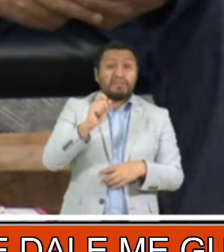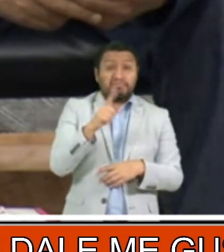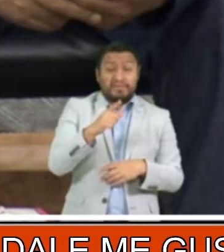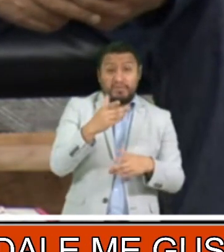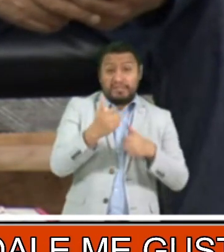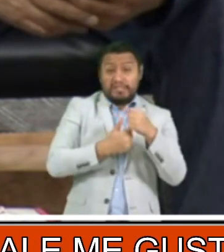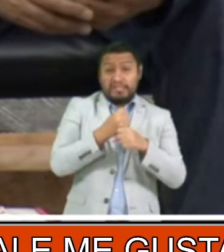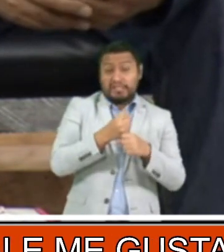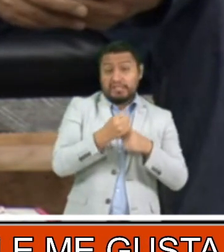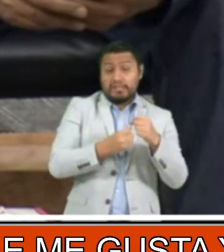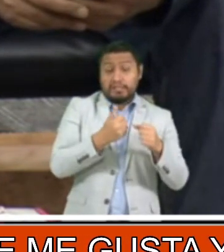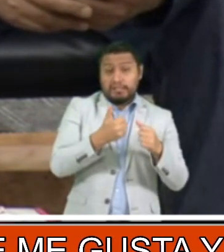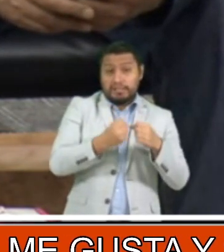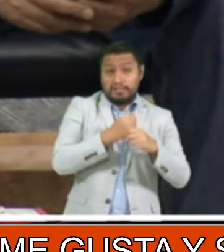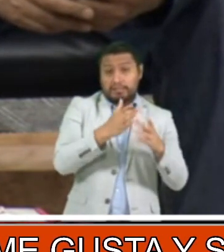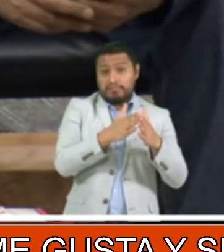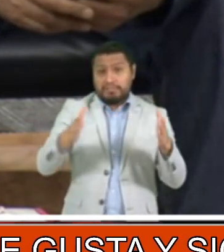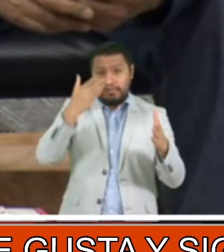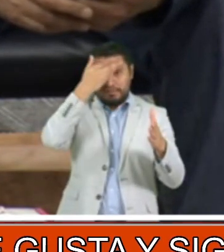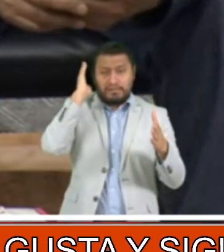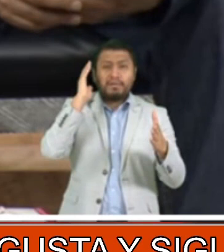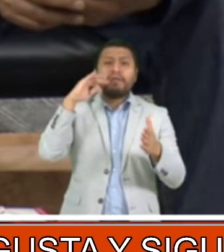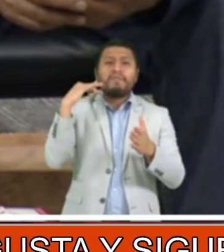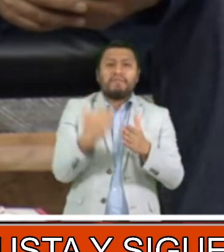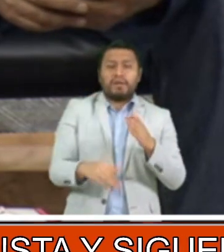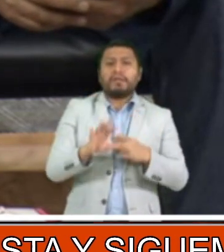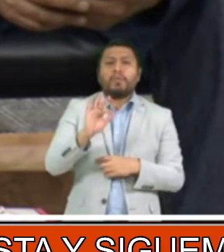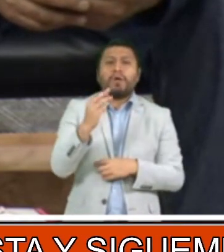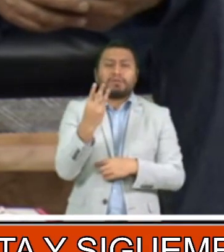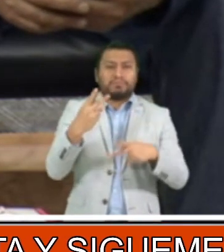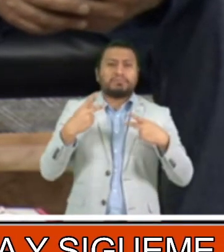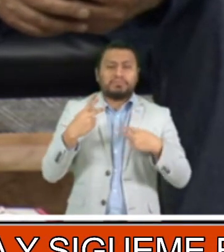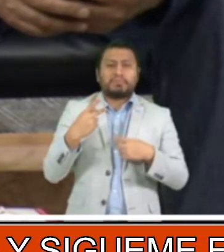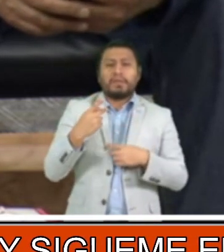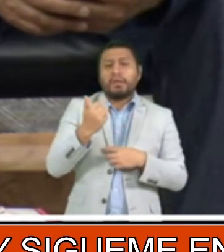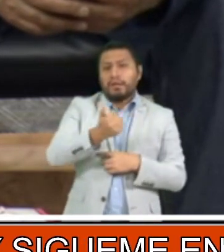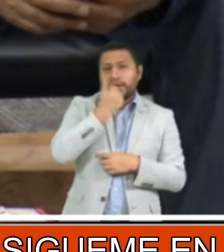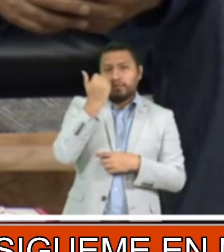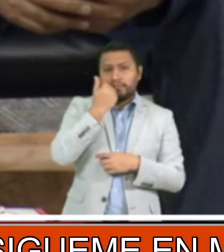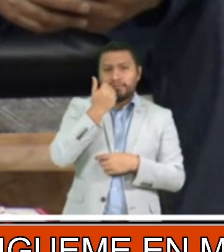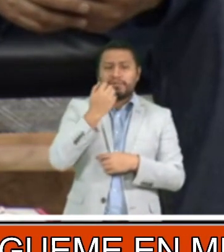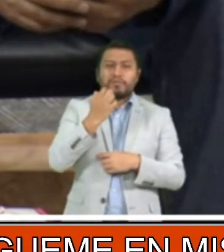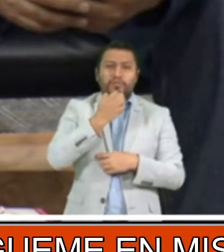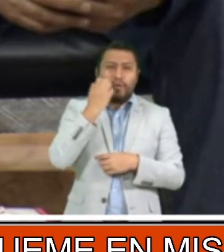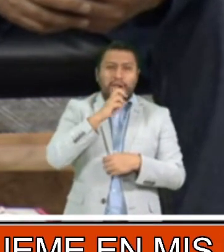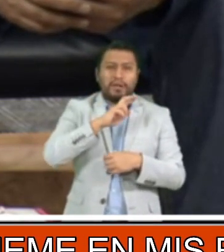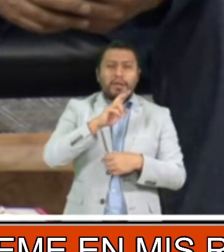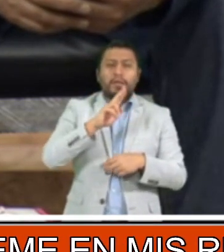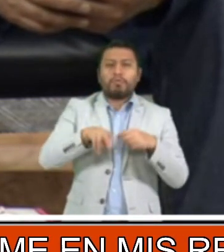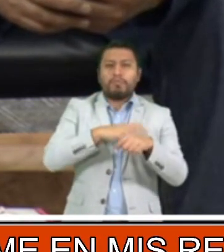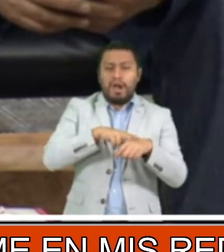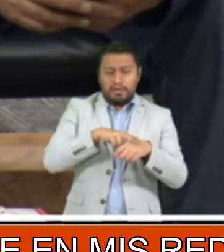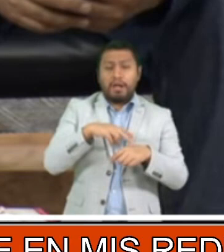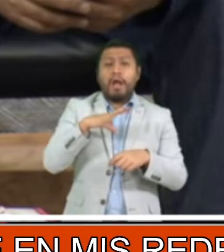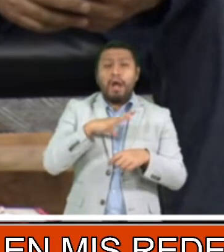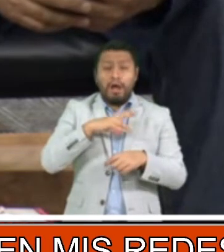peñista nos faltaron y nos siguen faltando 43 estudiantes normalistas, con un encubrimiento del Estado a